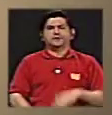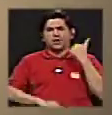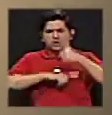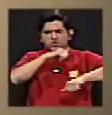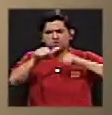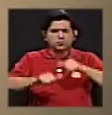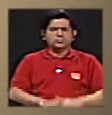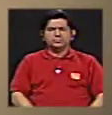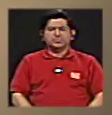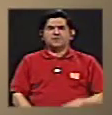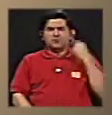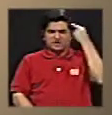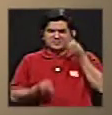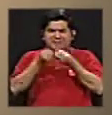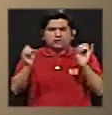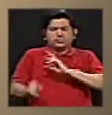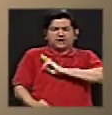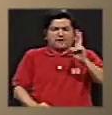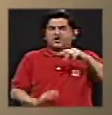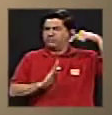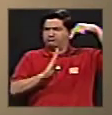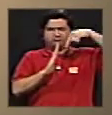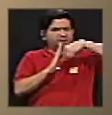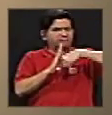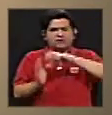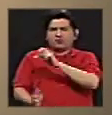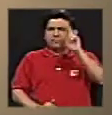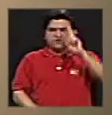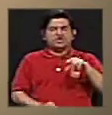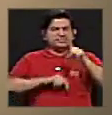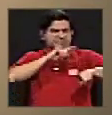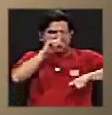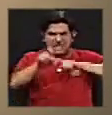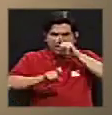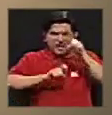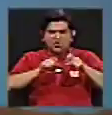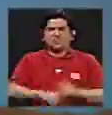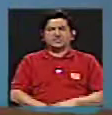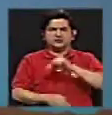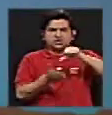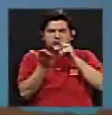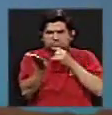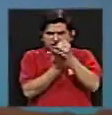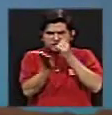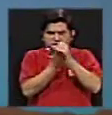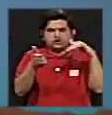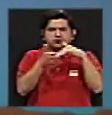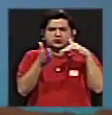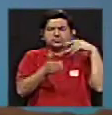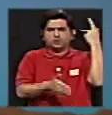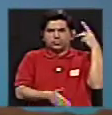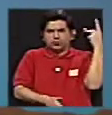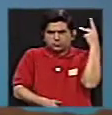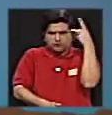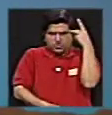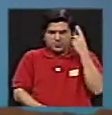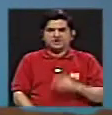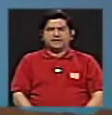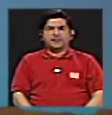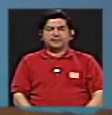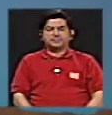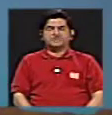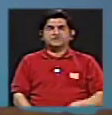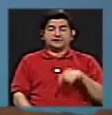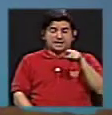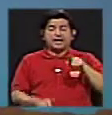por Estado sin religión aún no cala en Costa Rica, según una encuesta del Centro de Investigaciones y Estudios Políticas para